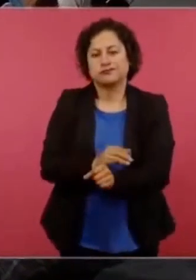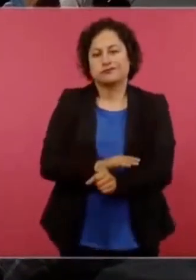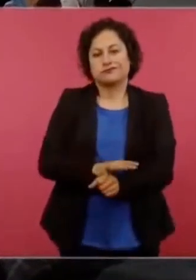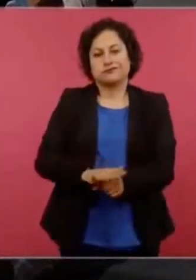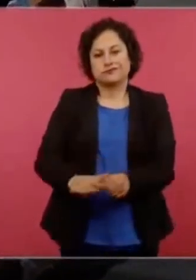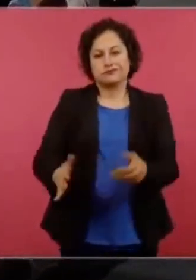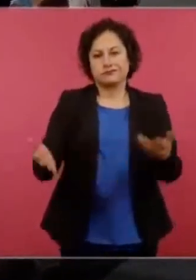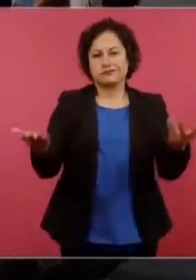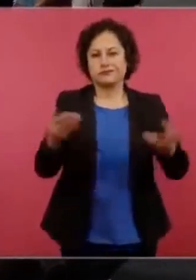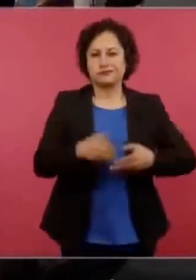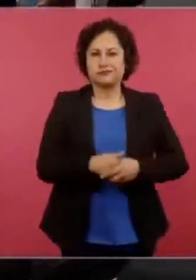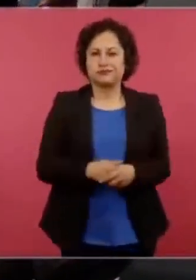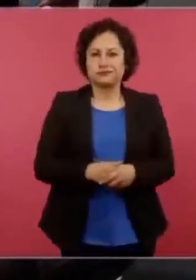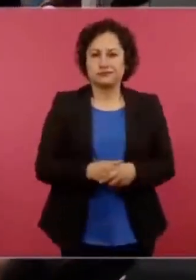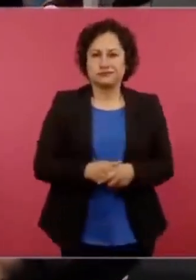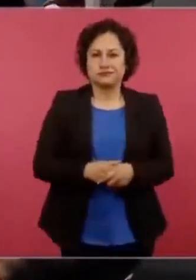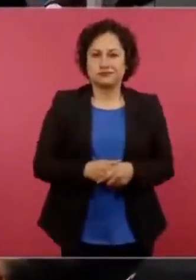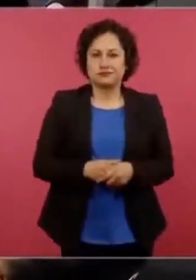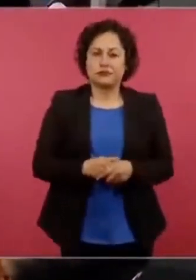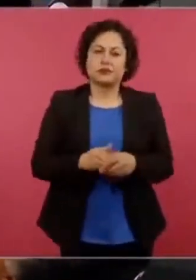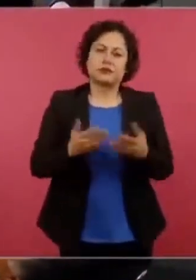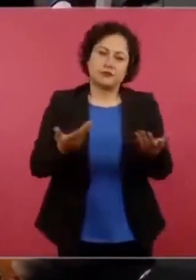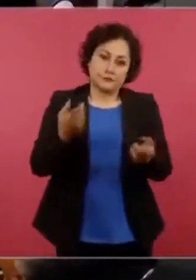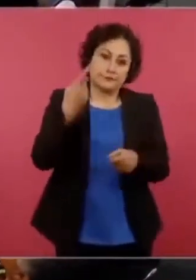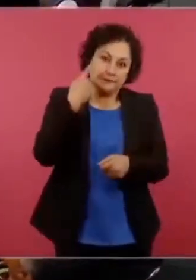O sea, está permitida la corrupción siempre y cuando